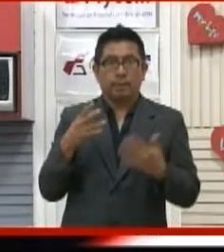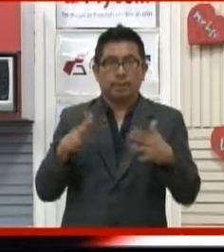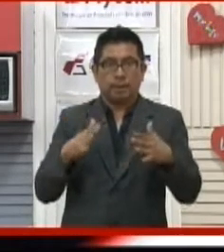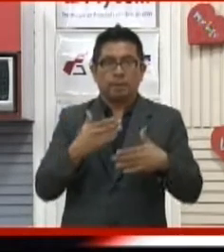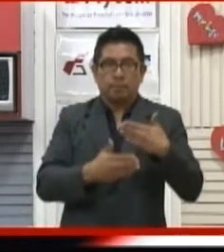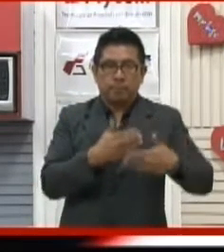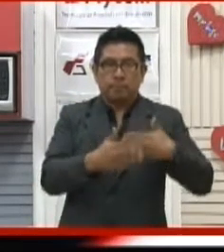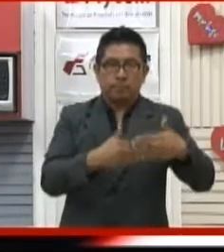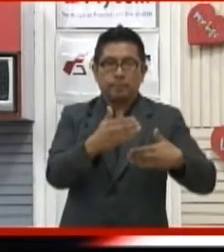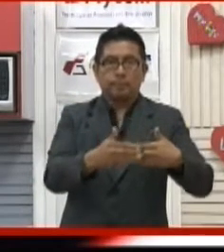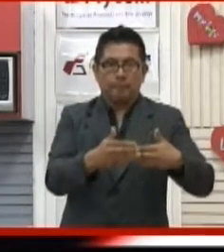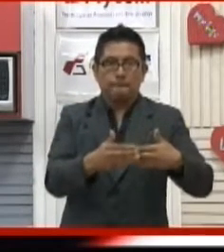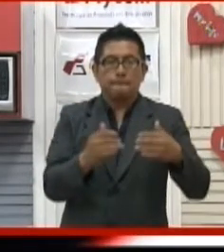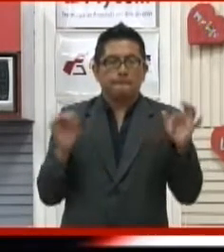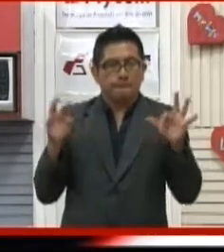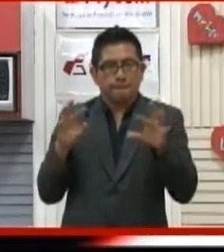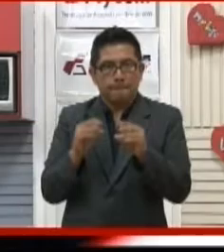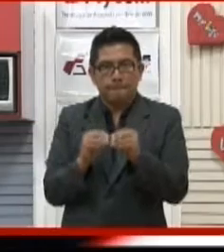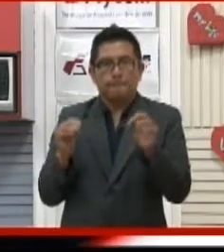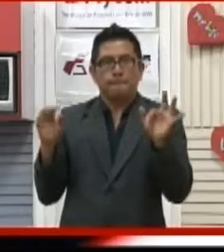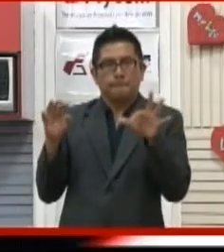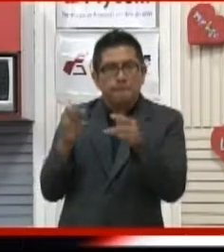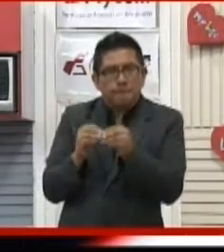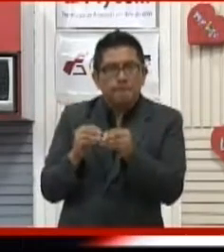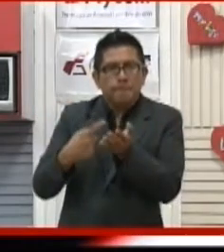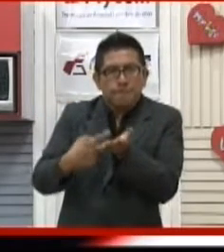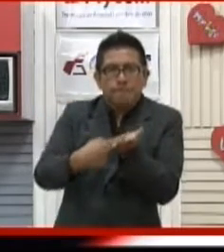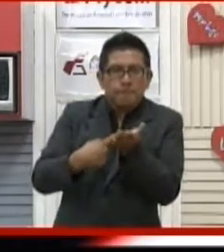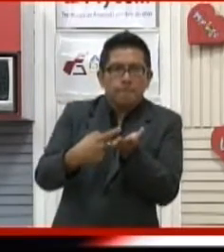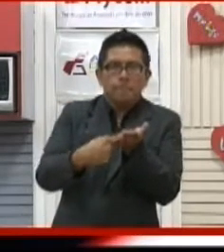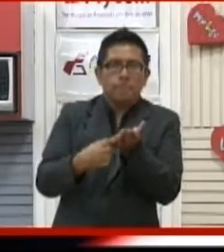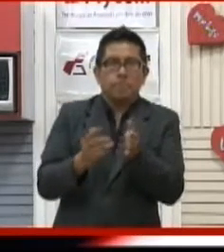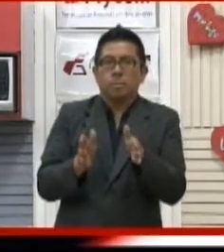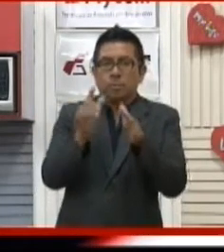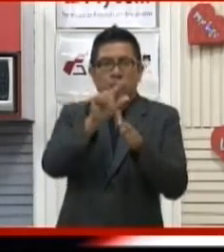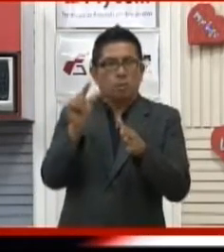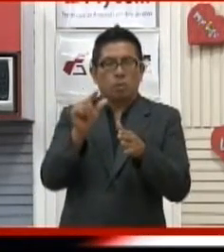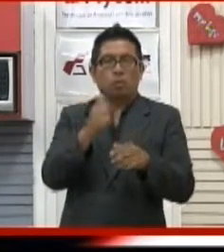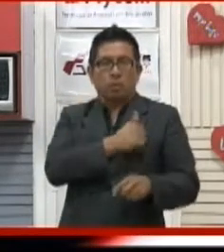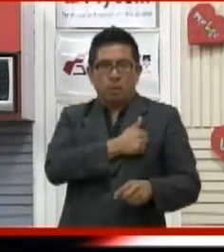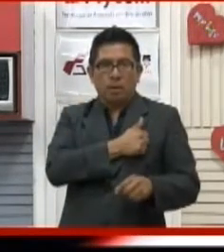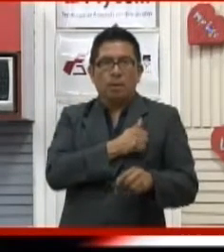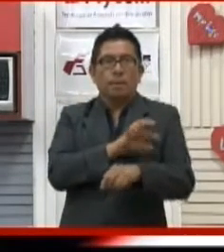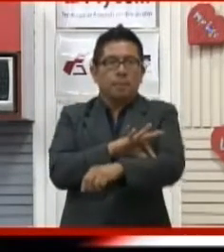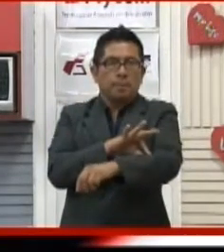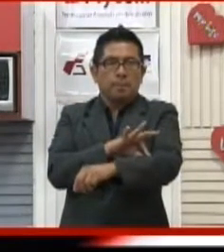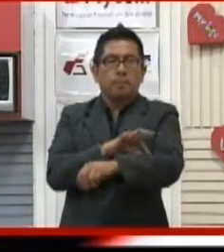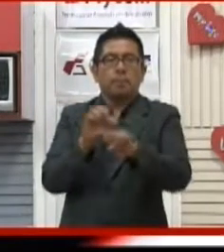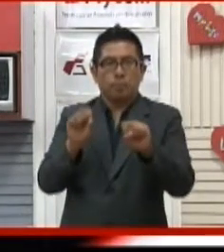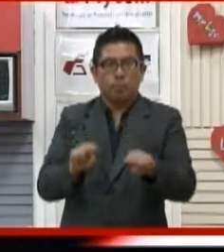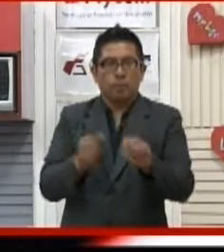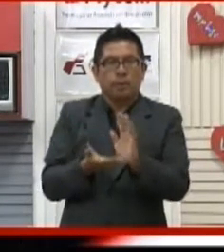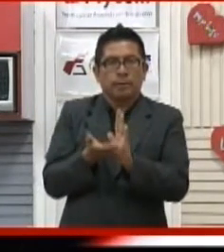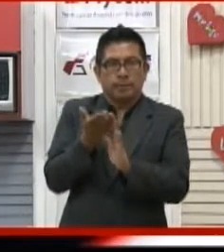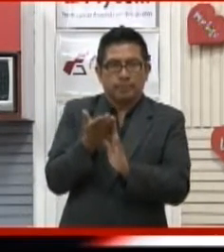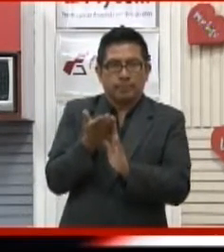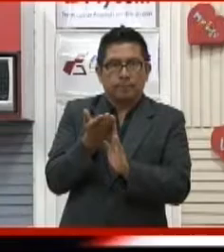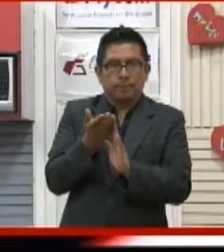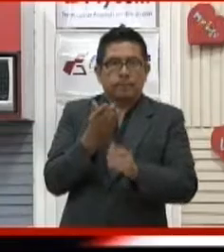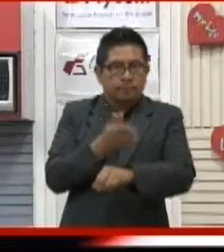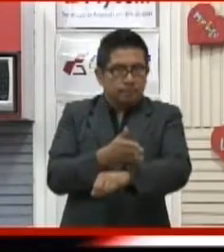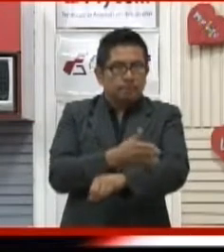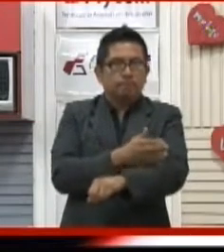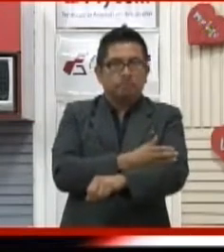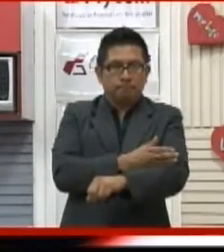una serie de reuniones con las instituciones que estarían involucradas para poder desarrollar